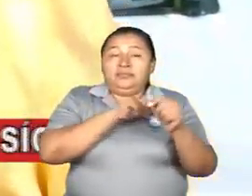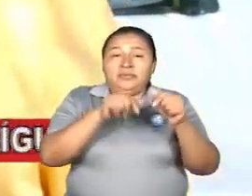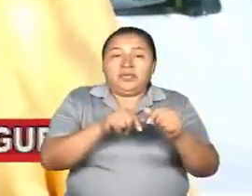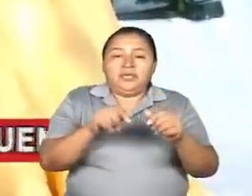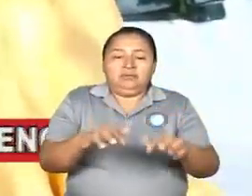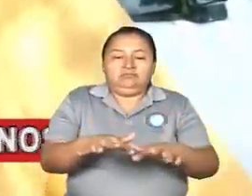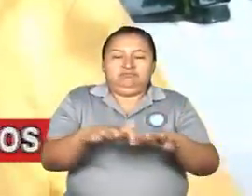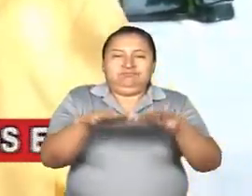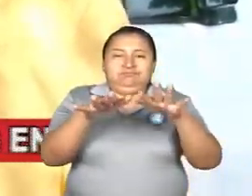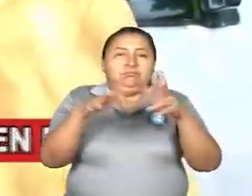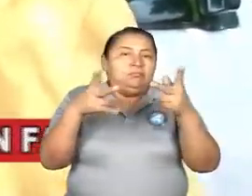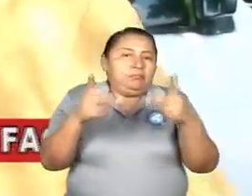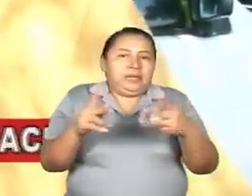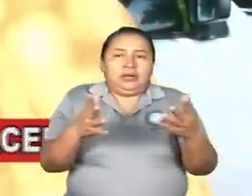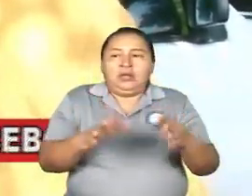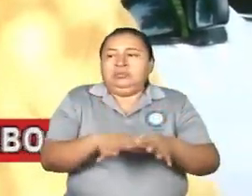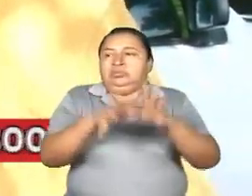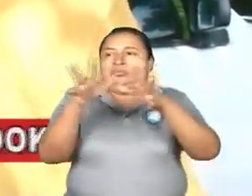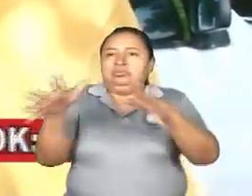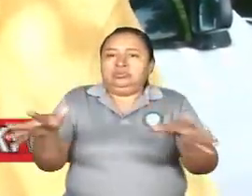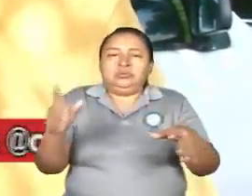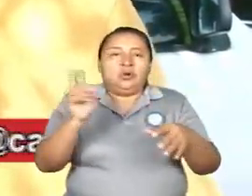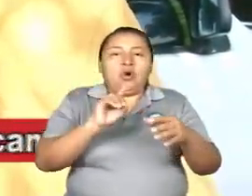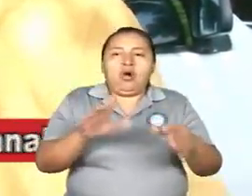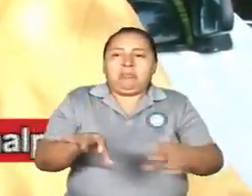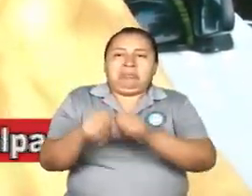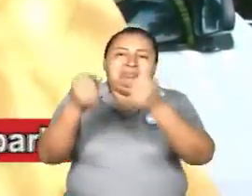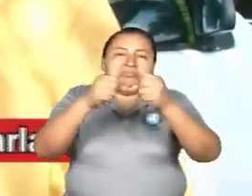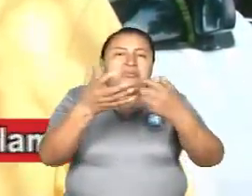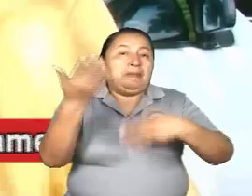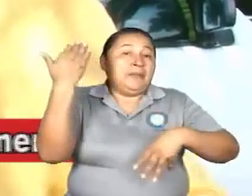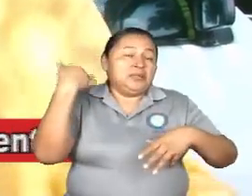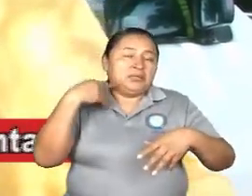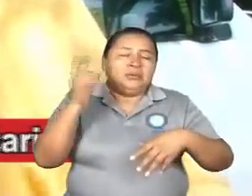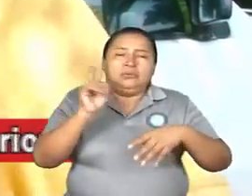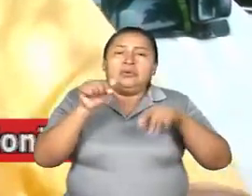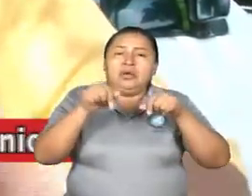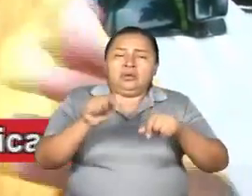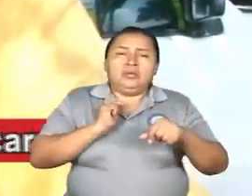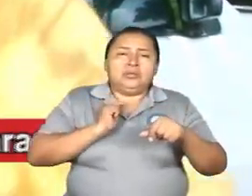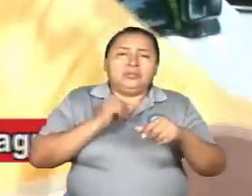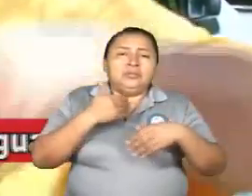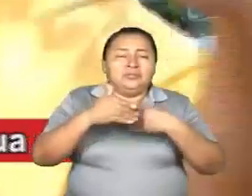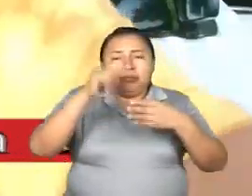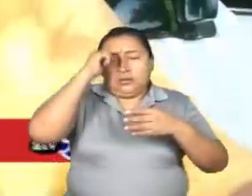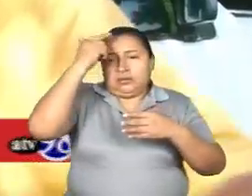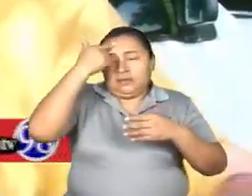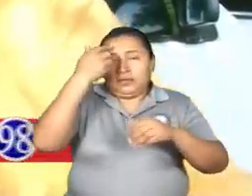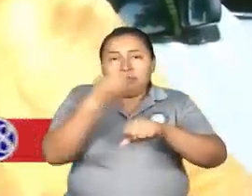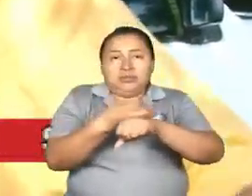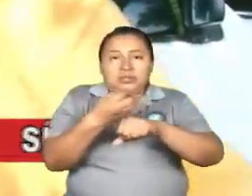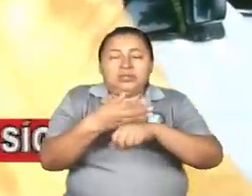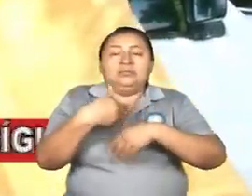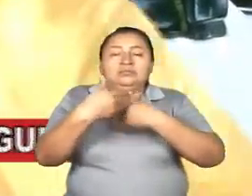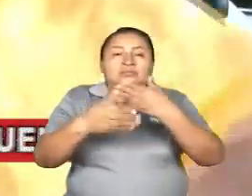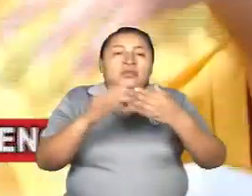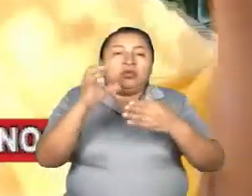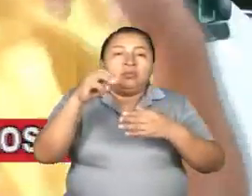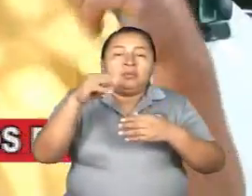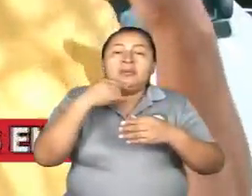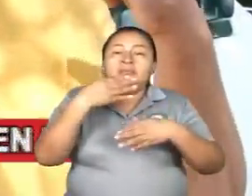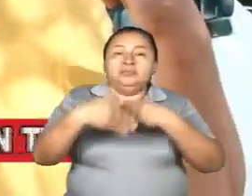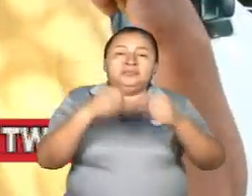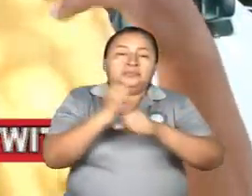se llenó, pero no rebalsó ni hizo un estrago como la vez pasada. Creo que en eso el gobierno, la alcaldía, con MEMA, todos hicimos,